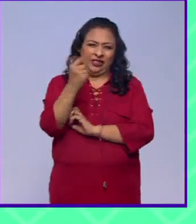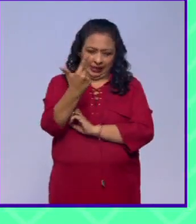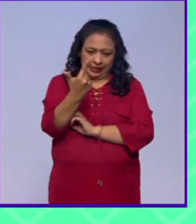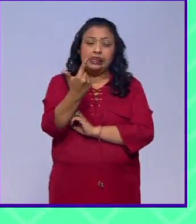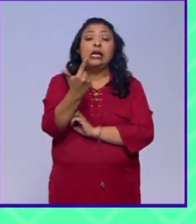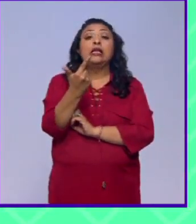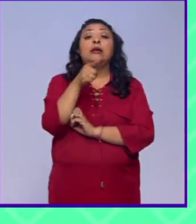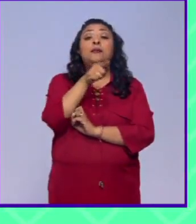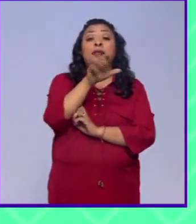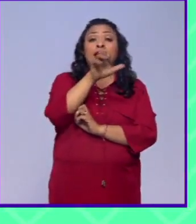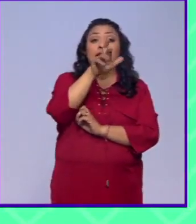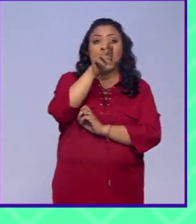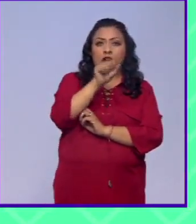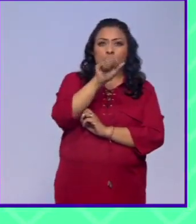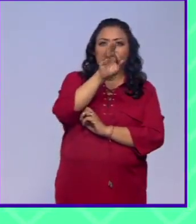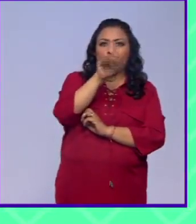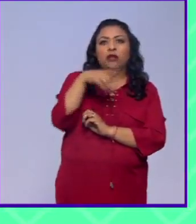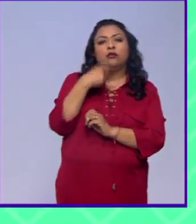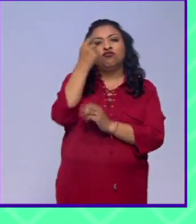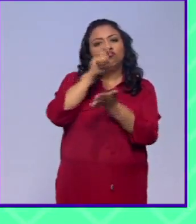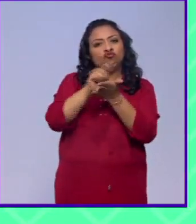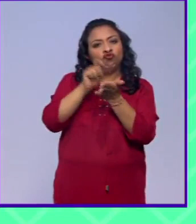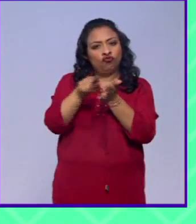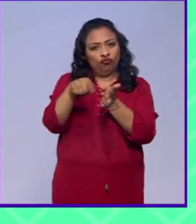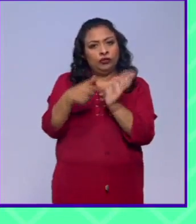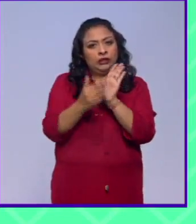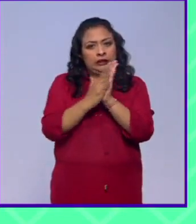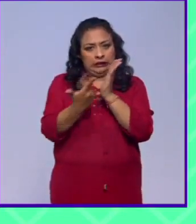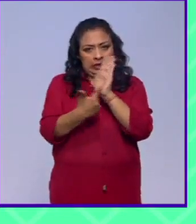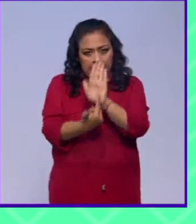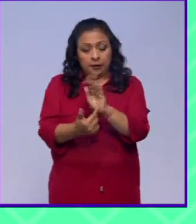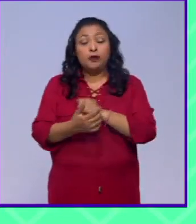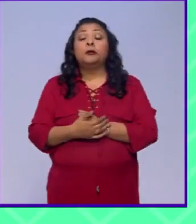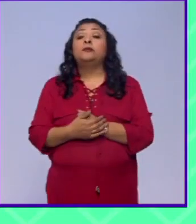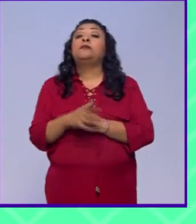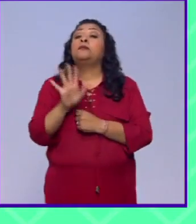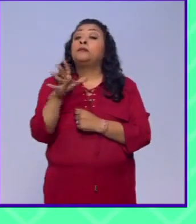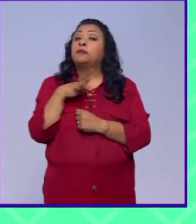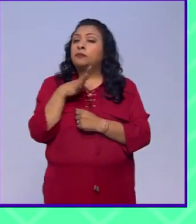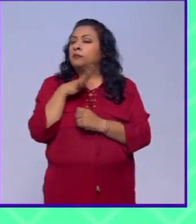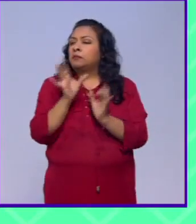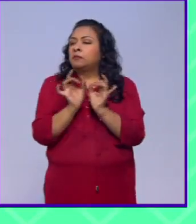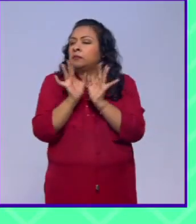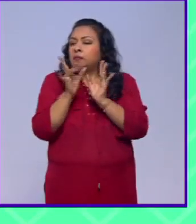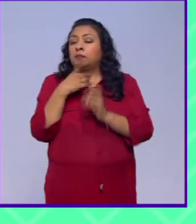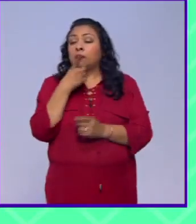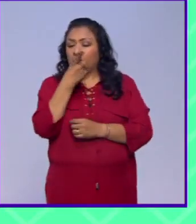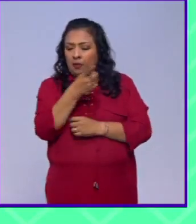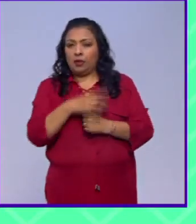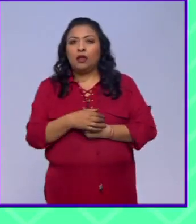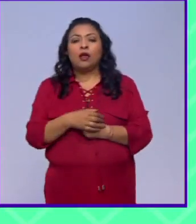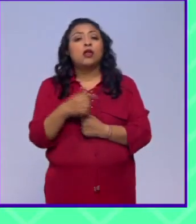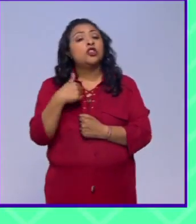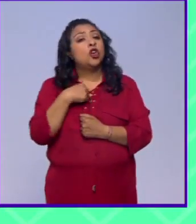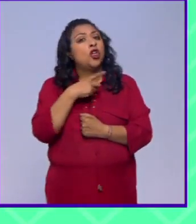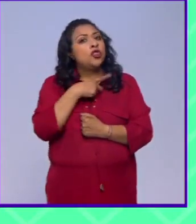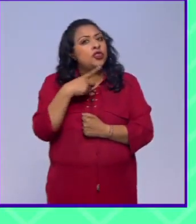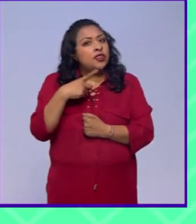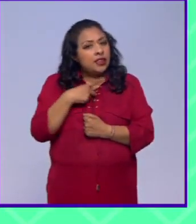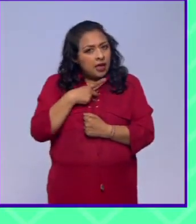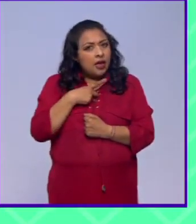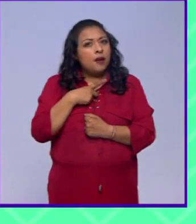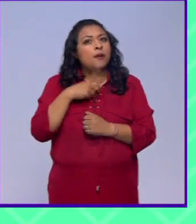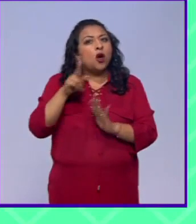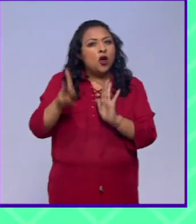1967 cuando Carlos Fuentes escribió este libro. Y hay un momento que le dice, tengo que retomar